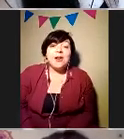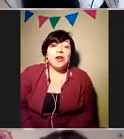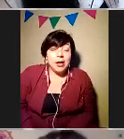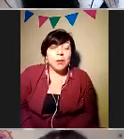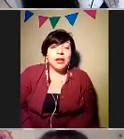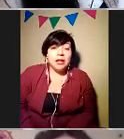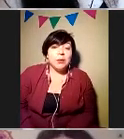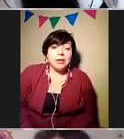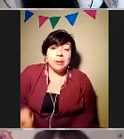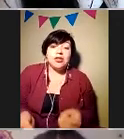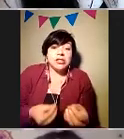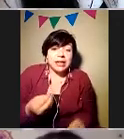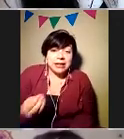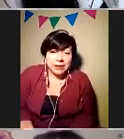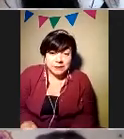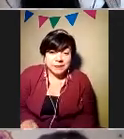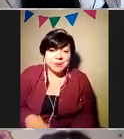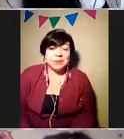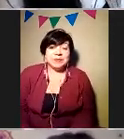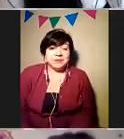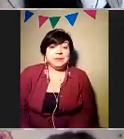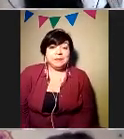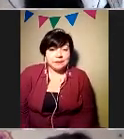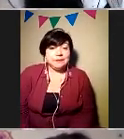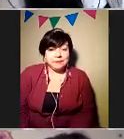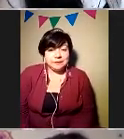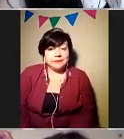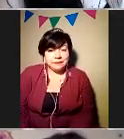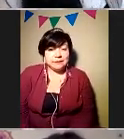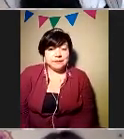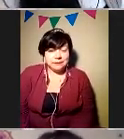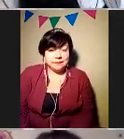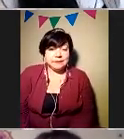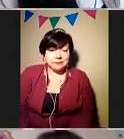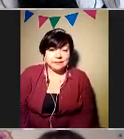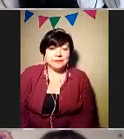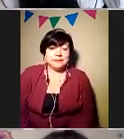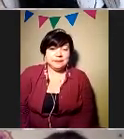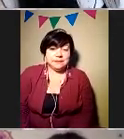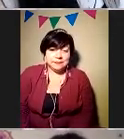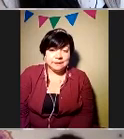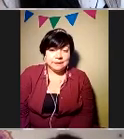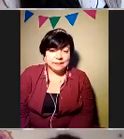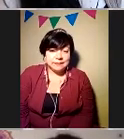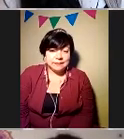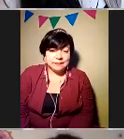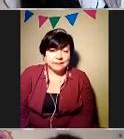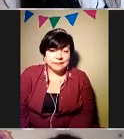credibilidad. Mucho cuidado con lo que uno hace o dice. Hay que tener mucho cuidado por eso. Sí, o como en qué